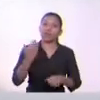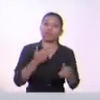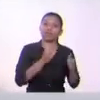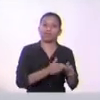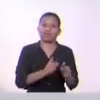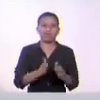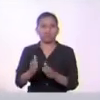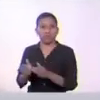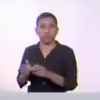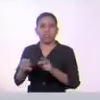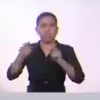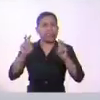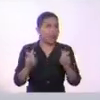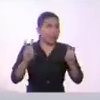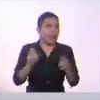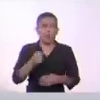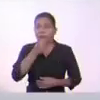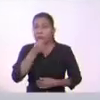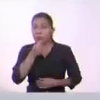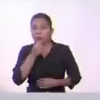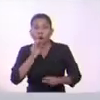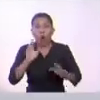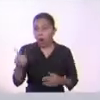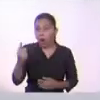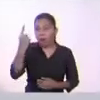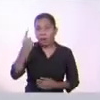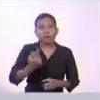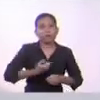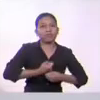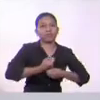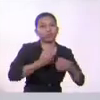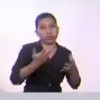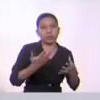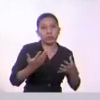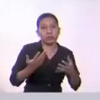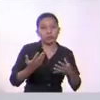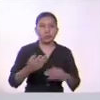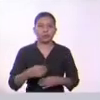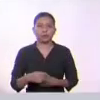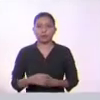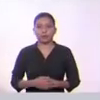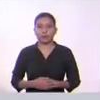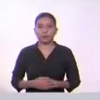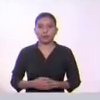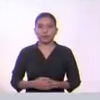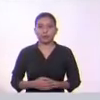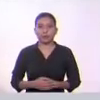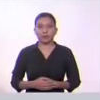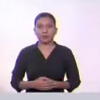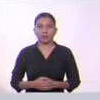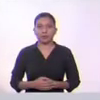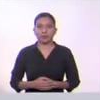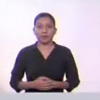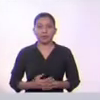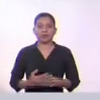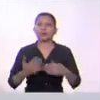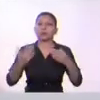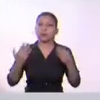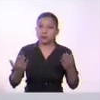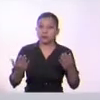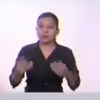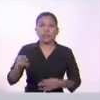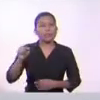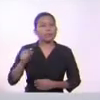de un tema en específico o de las personas a quienes se está entrevistando. Por eso es de